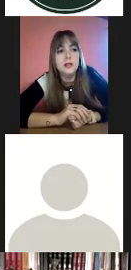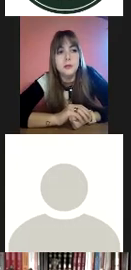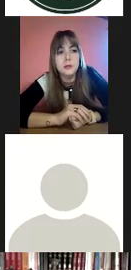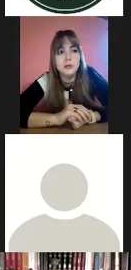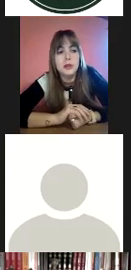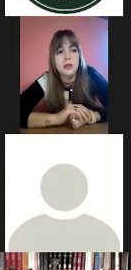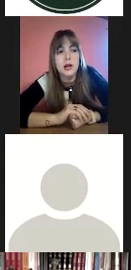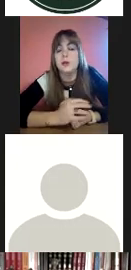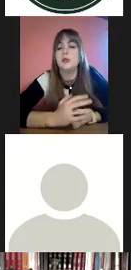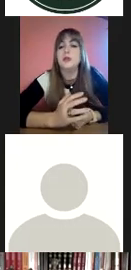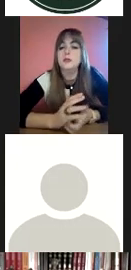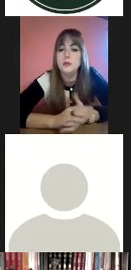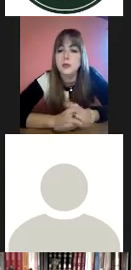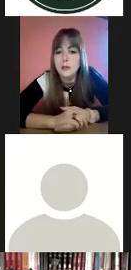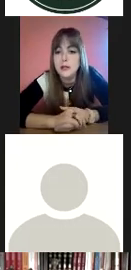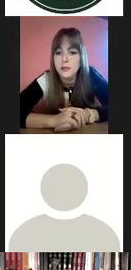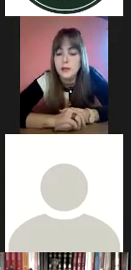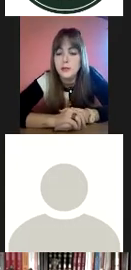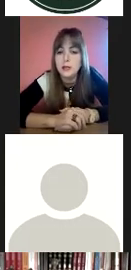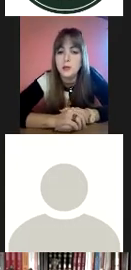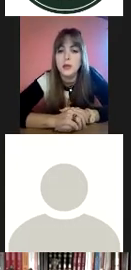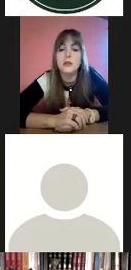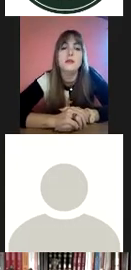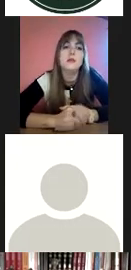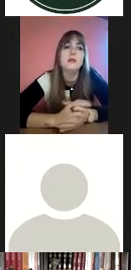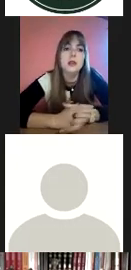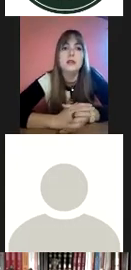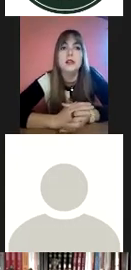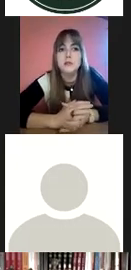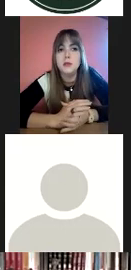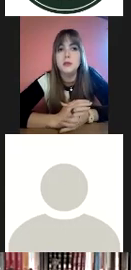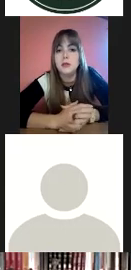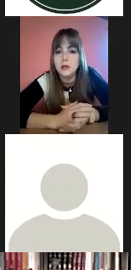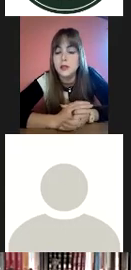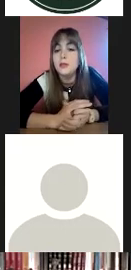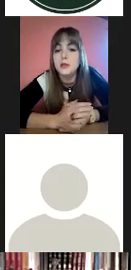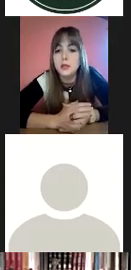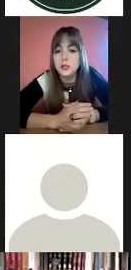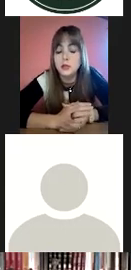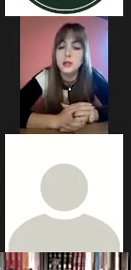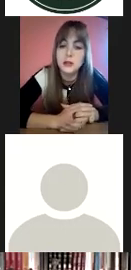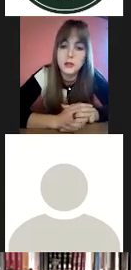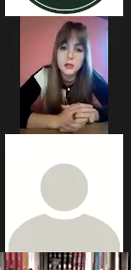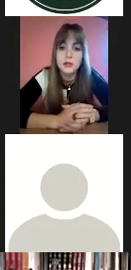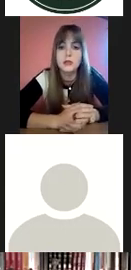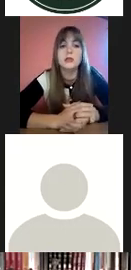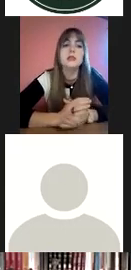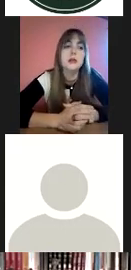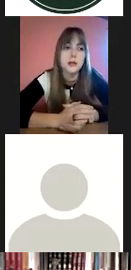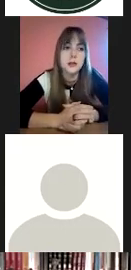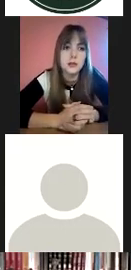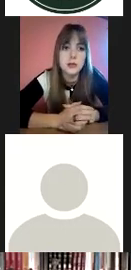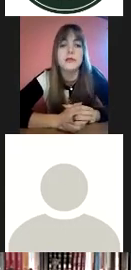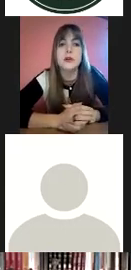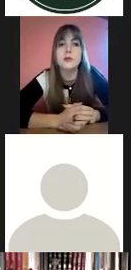donde cada famoso aportó un tema en particular, ¿no? También violencia, qué tipos de derechos no están reconocidos y se